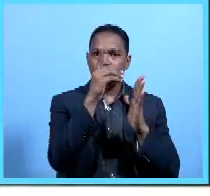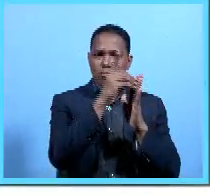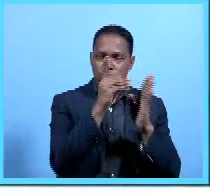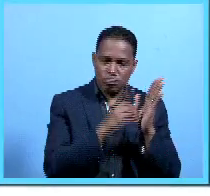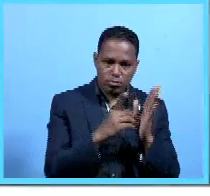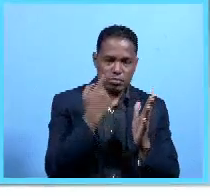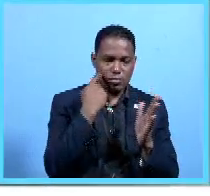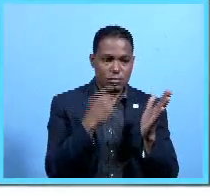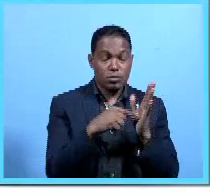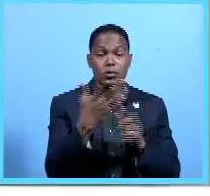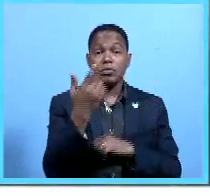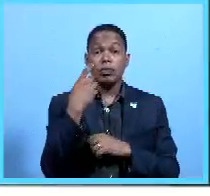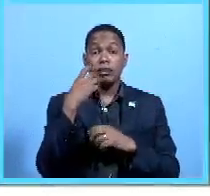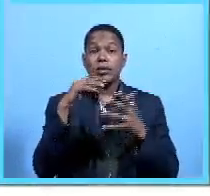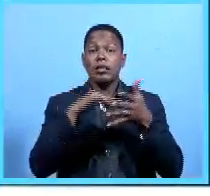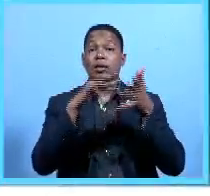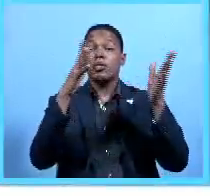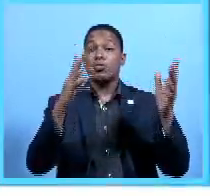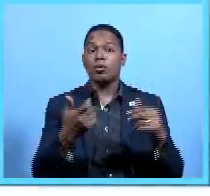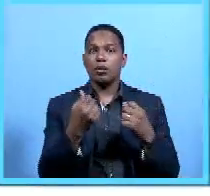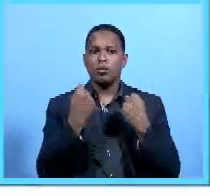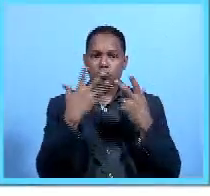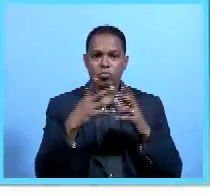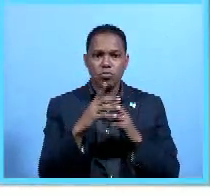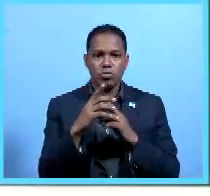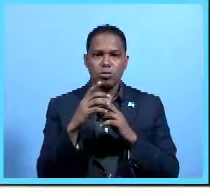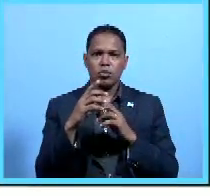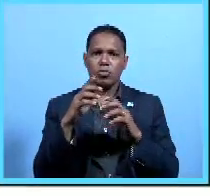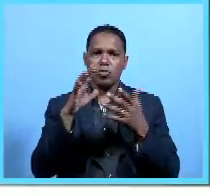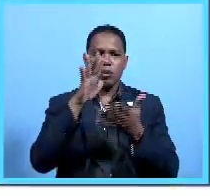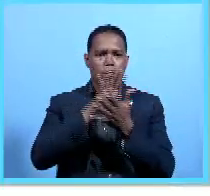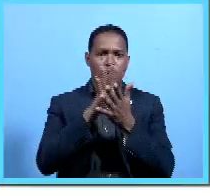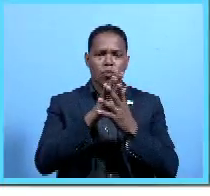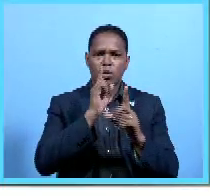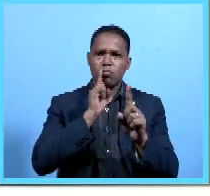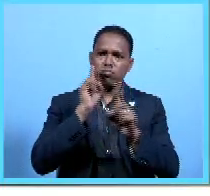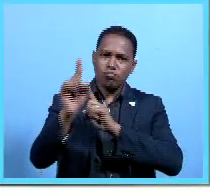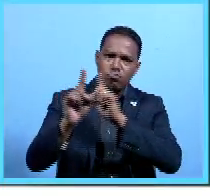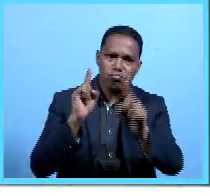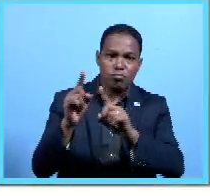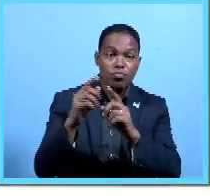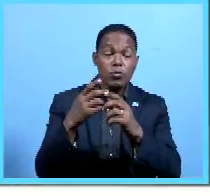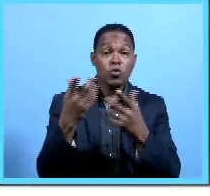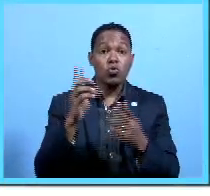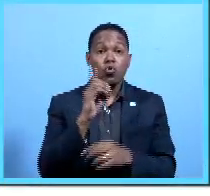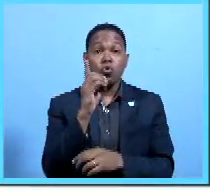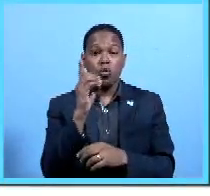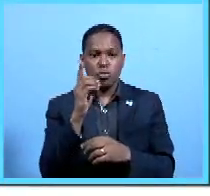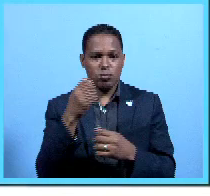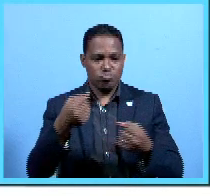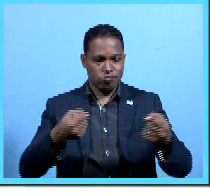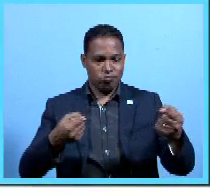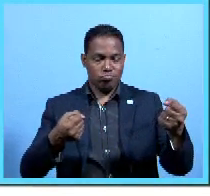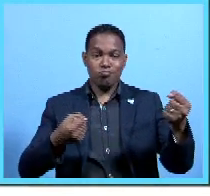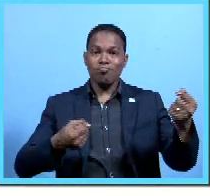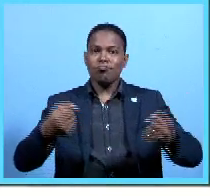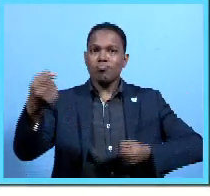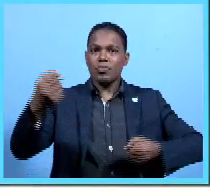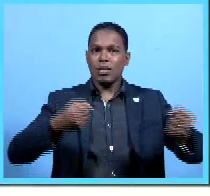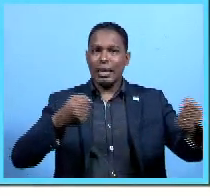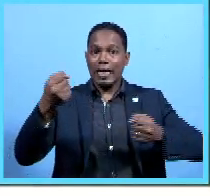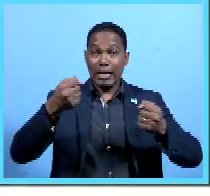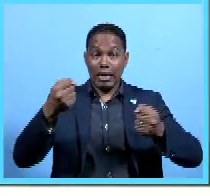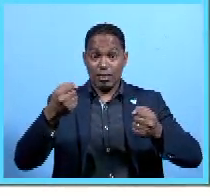observar decenas de estudiantes trasladándose a sus centros educativos en un camión marca de Haxo, cargado de